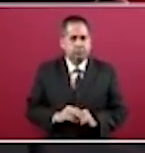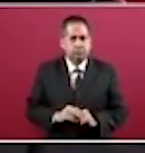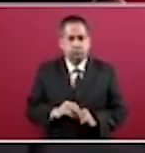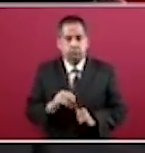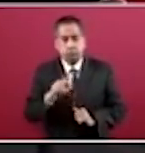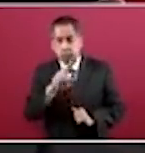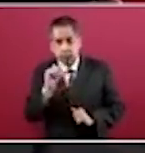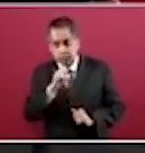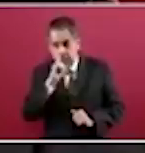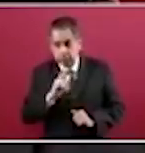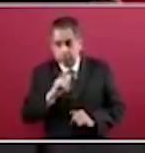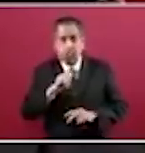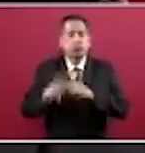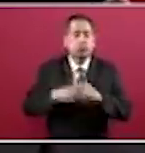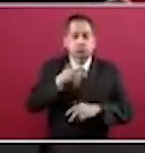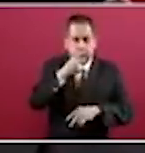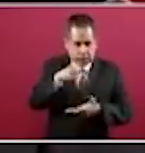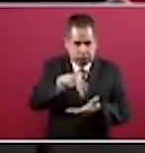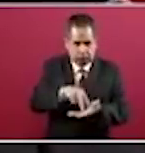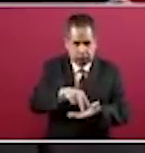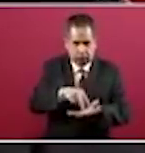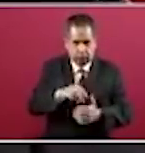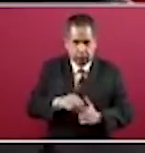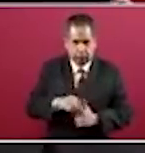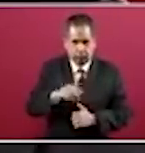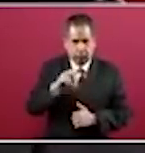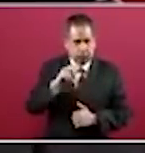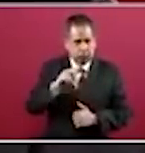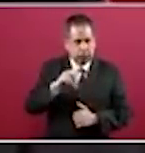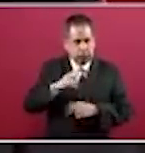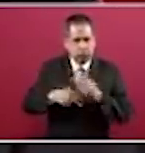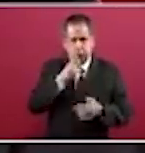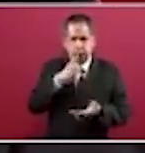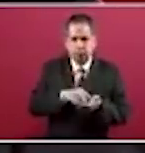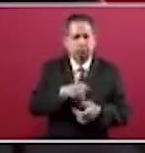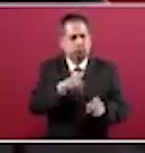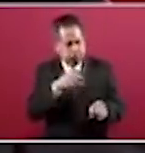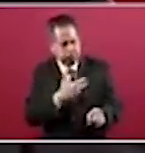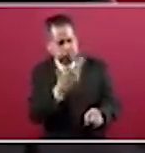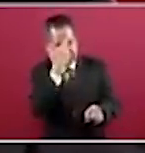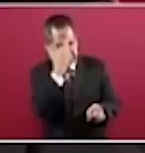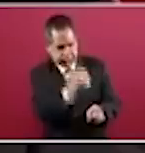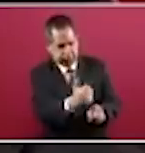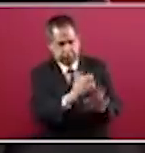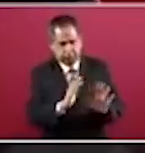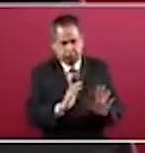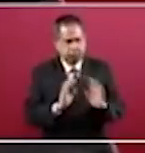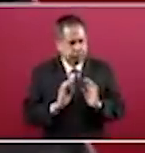si no es cierto, yo aquí voy a decir de que tú tienes razón, tu